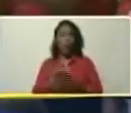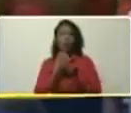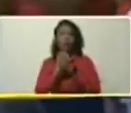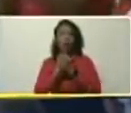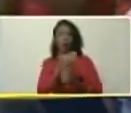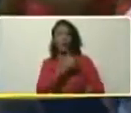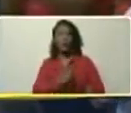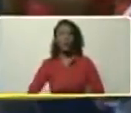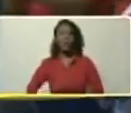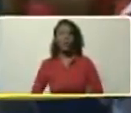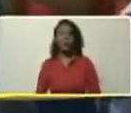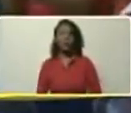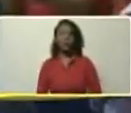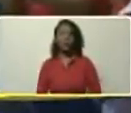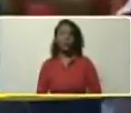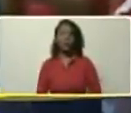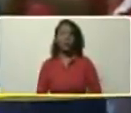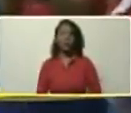presidente.